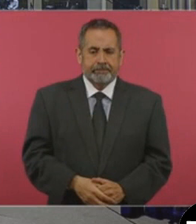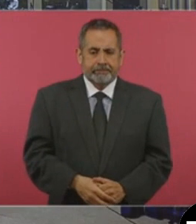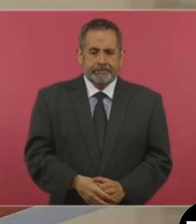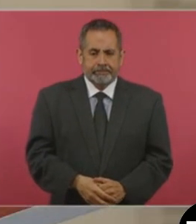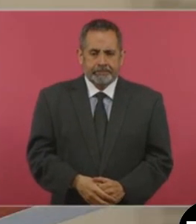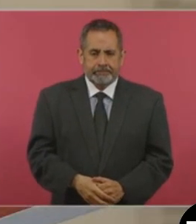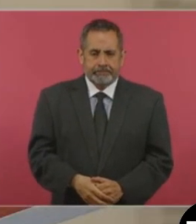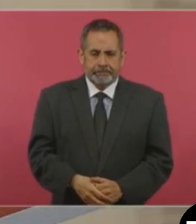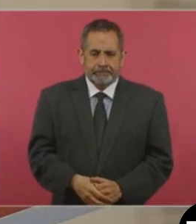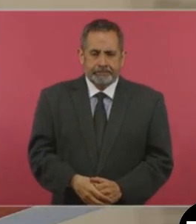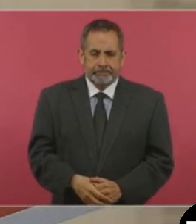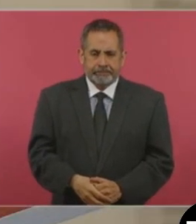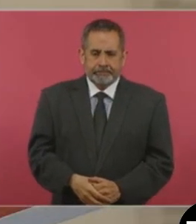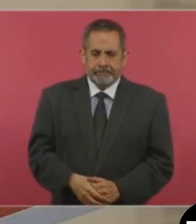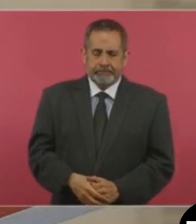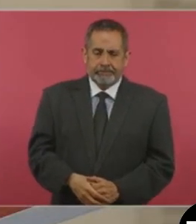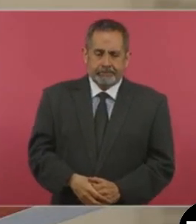¿Qué dije?